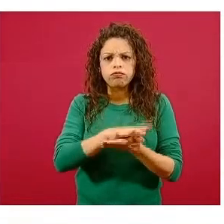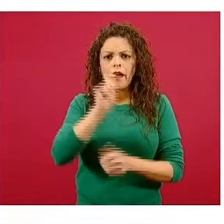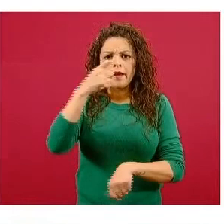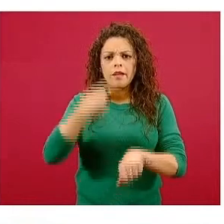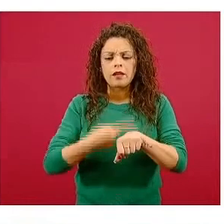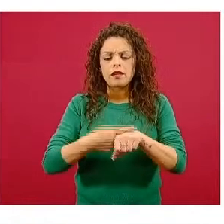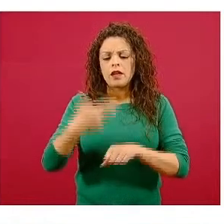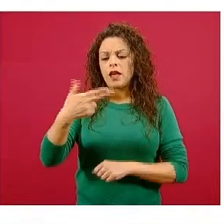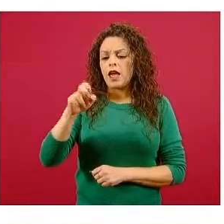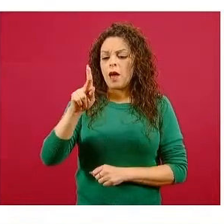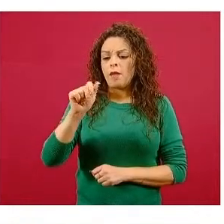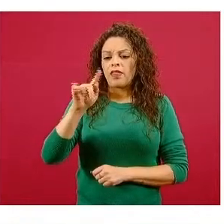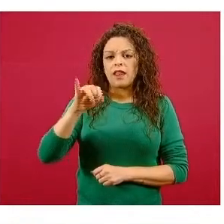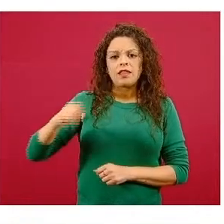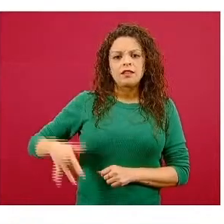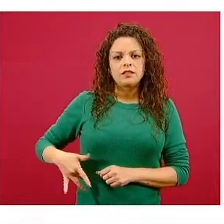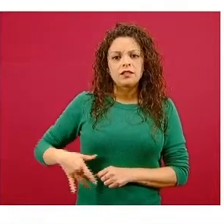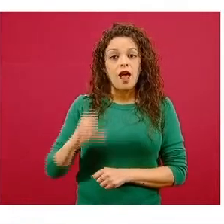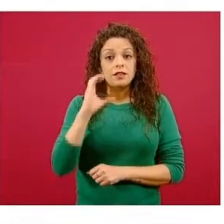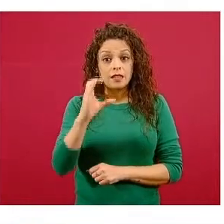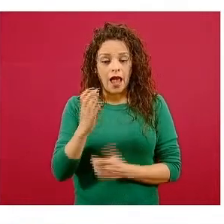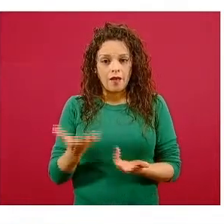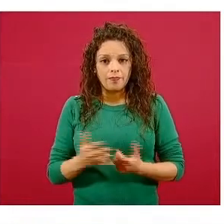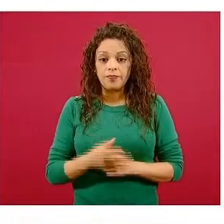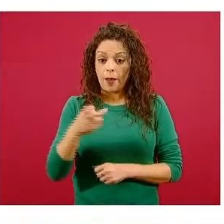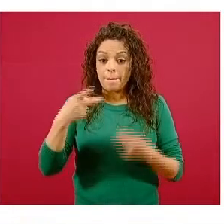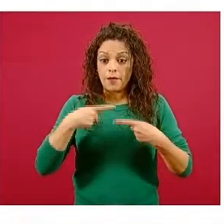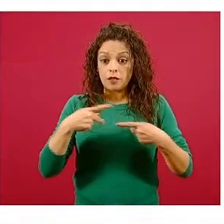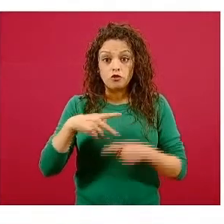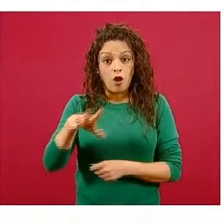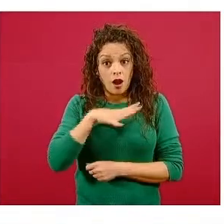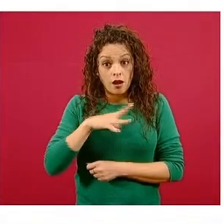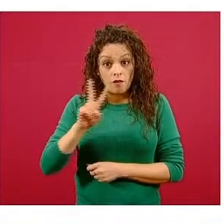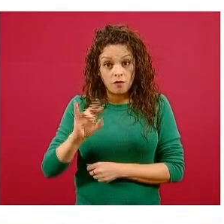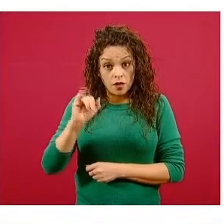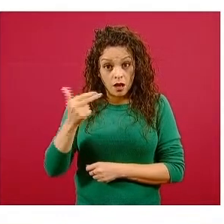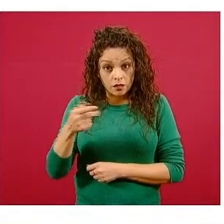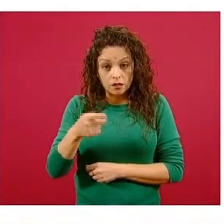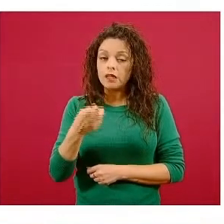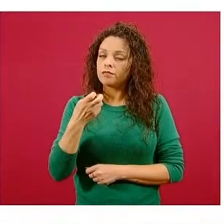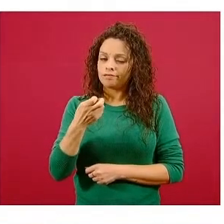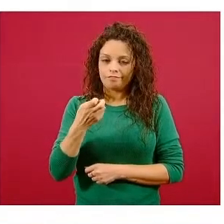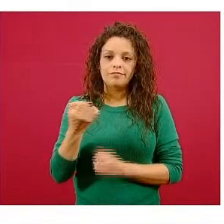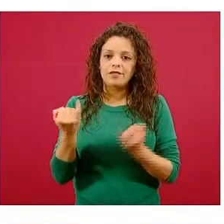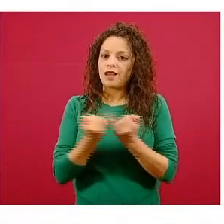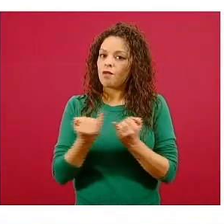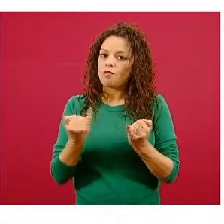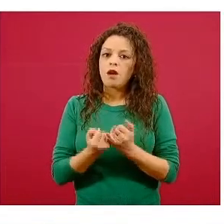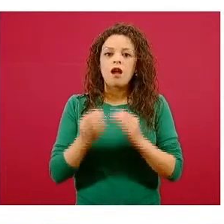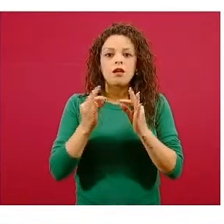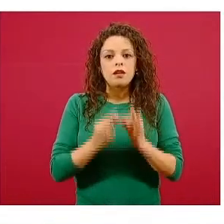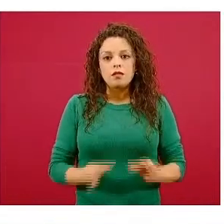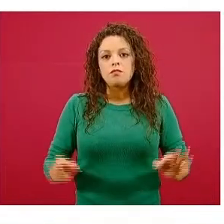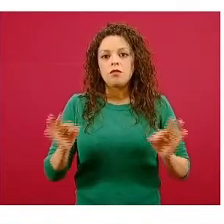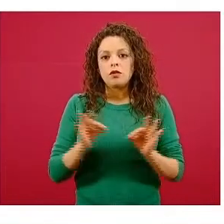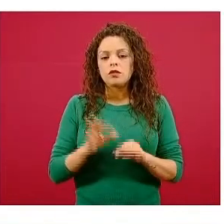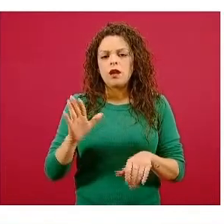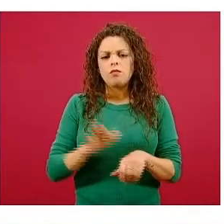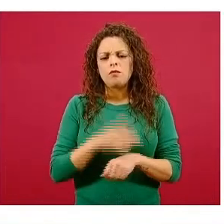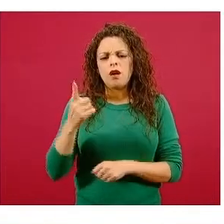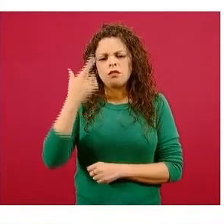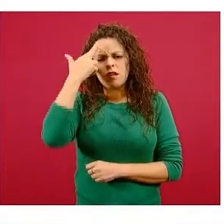Hepatitis C. Y esto en personas que viven con VIH también es muy importante. Y la razón es que las personas con